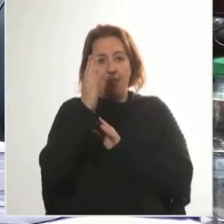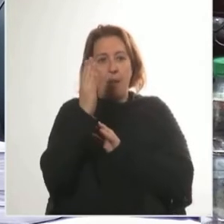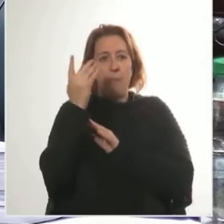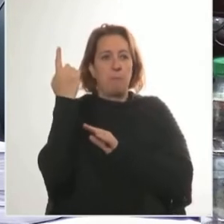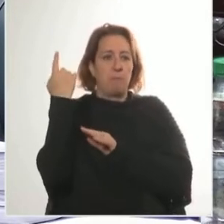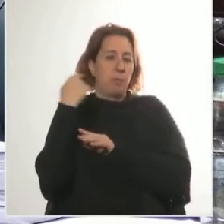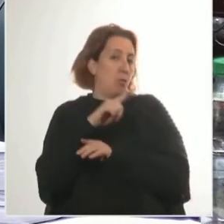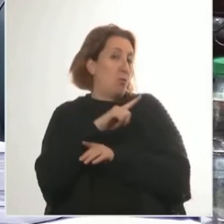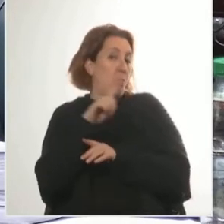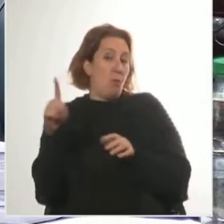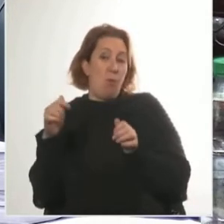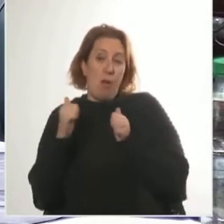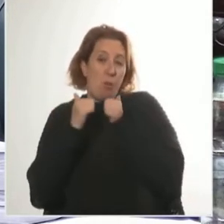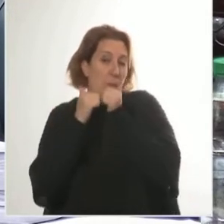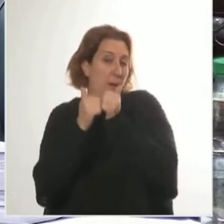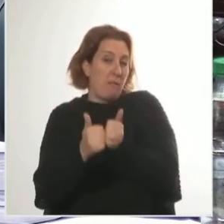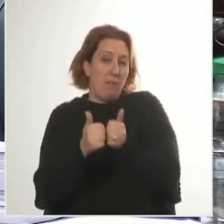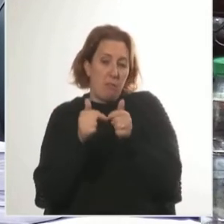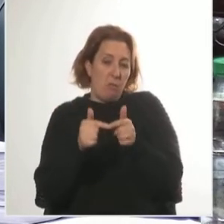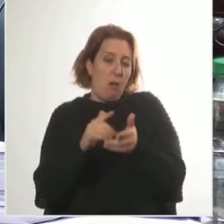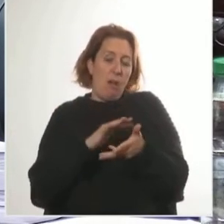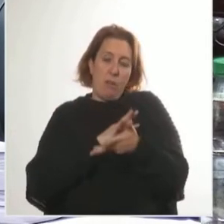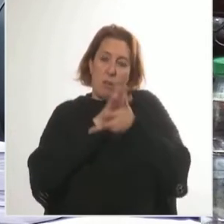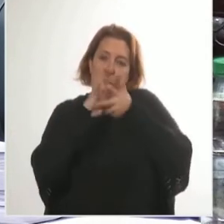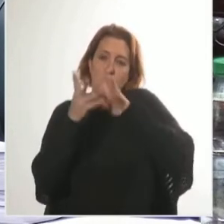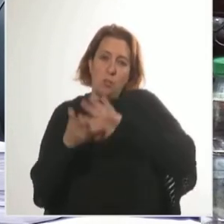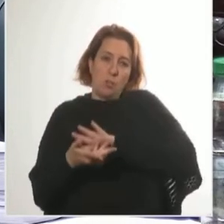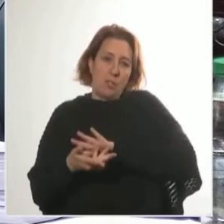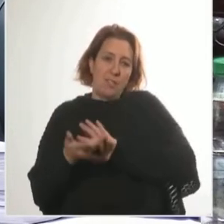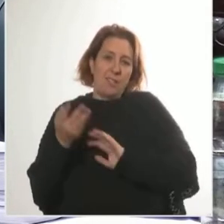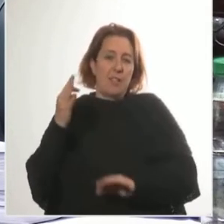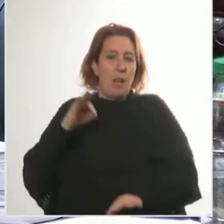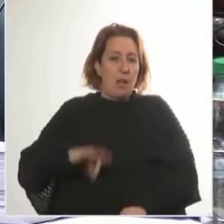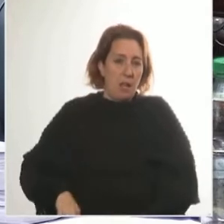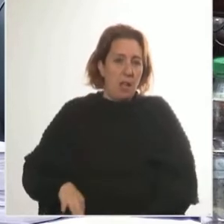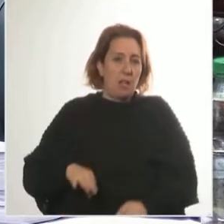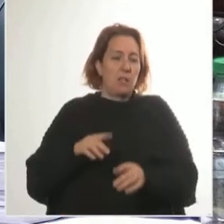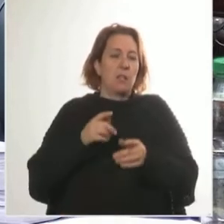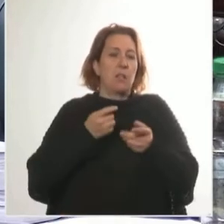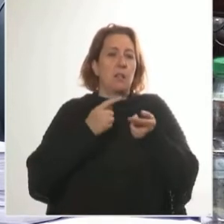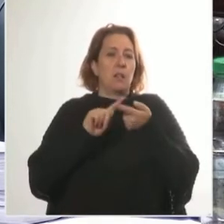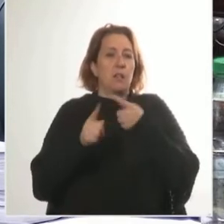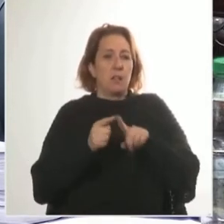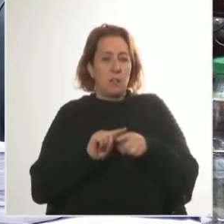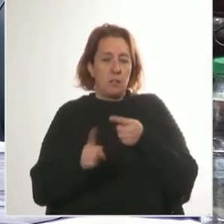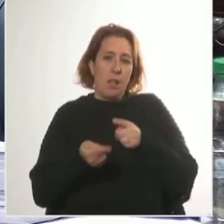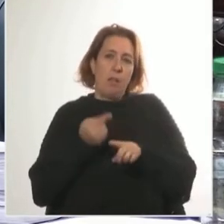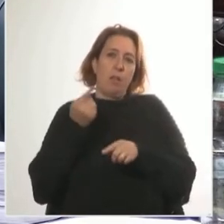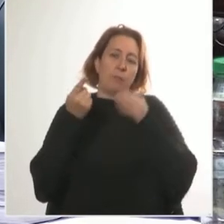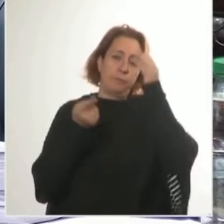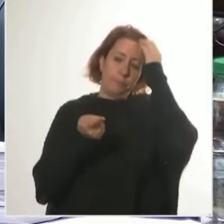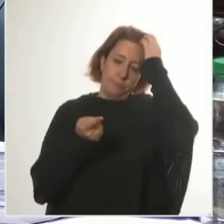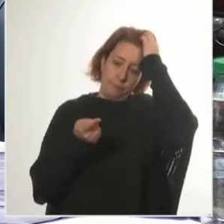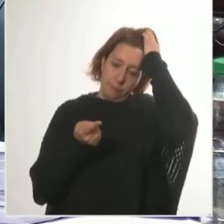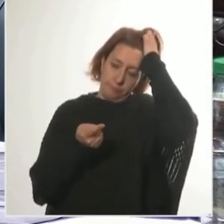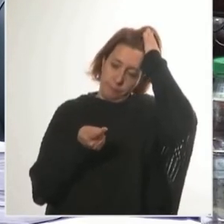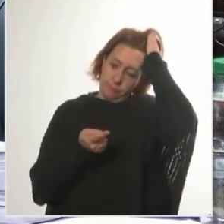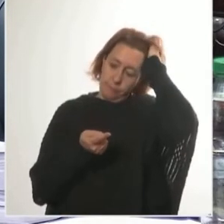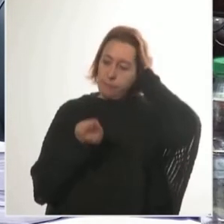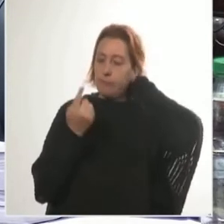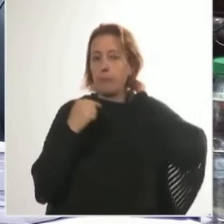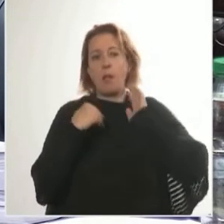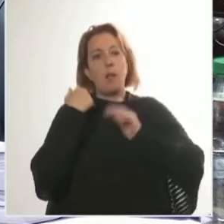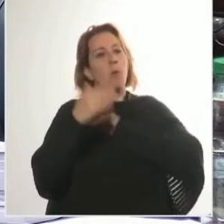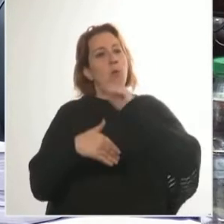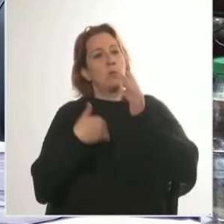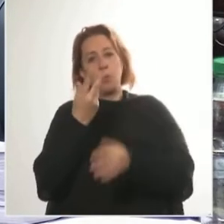no acompañando las adecuaciones salariales en función de la